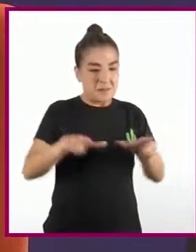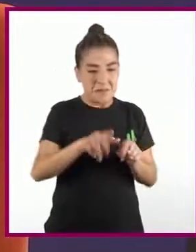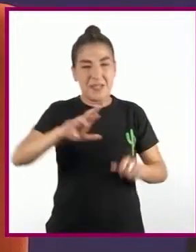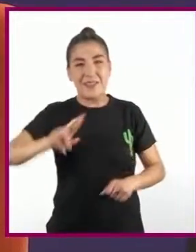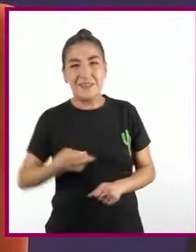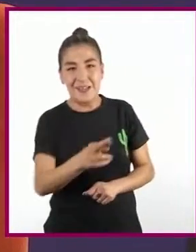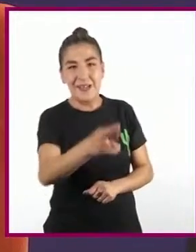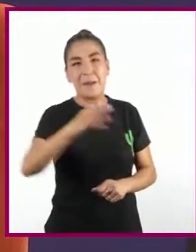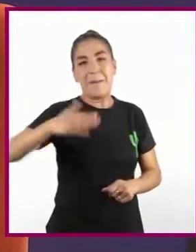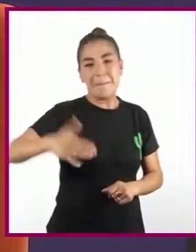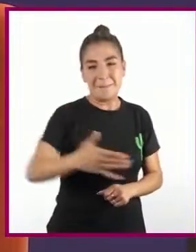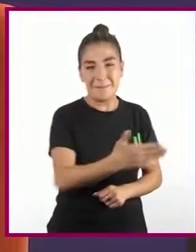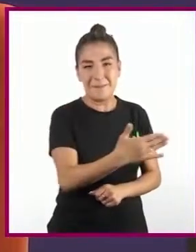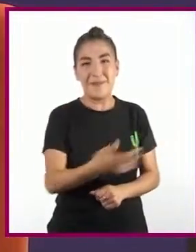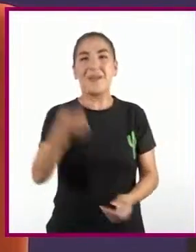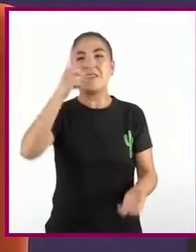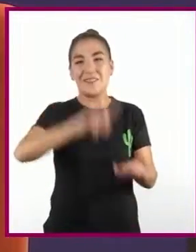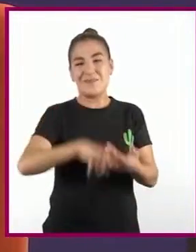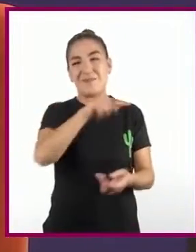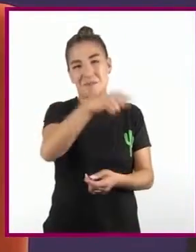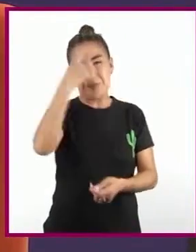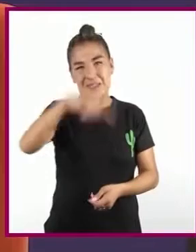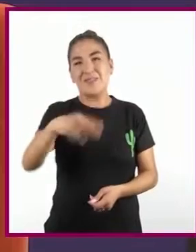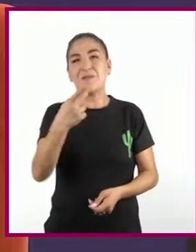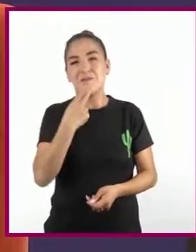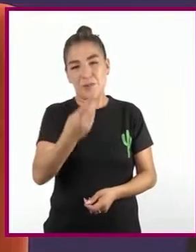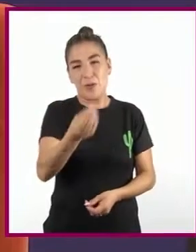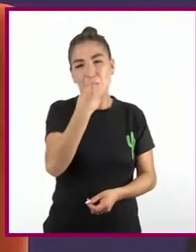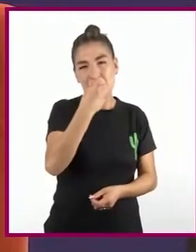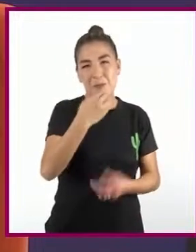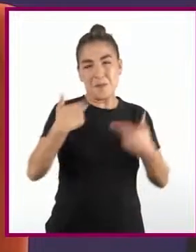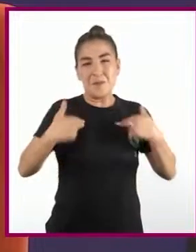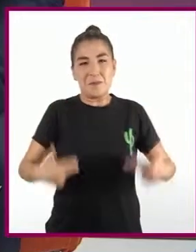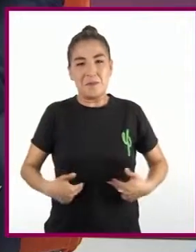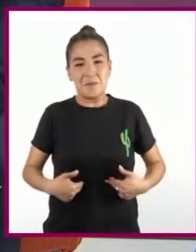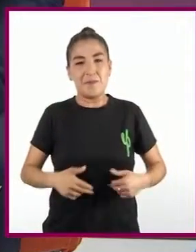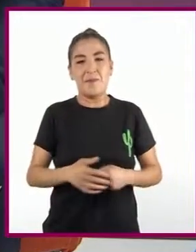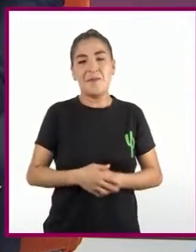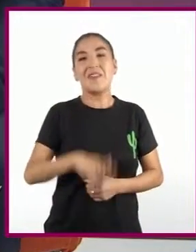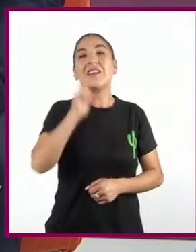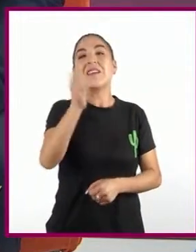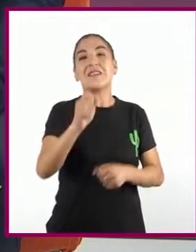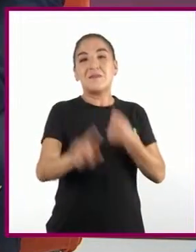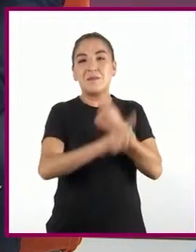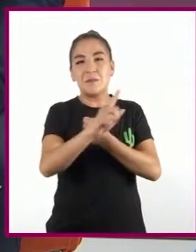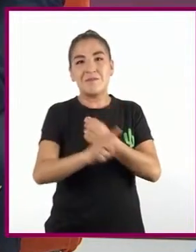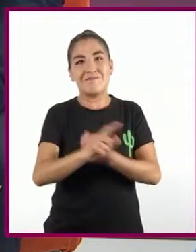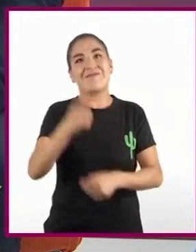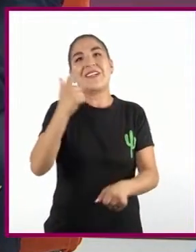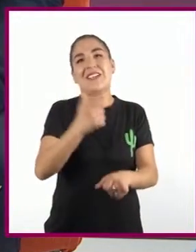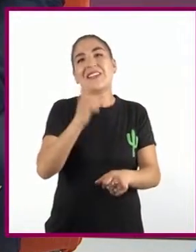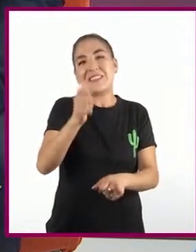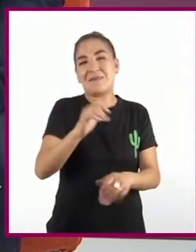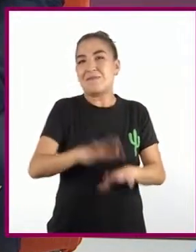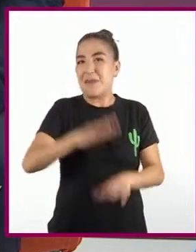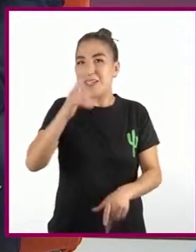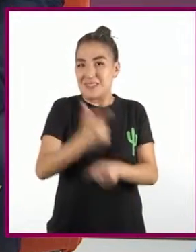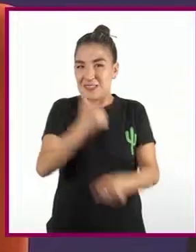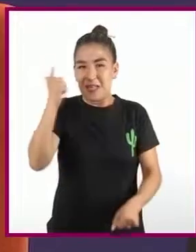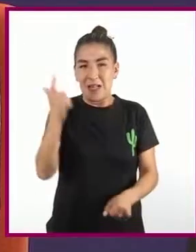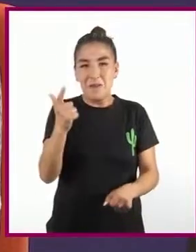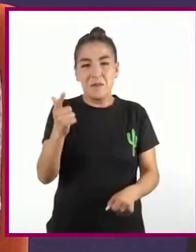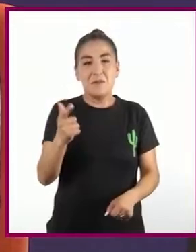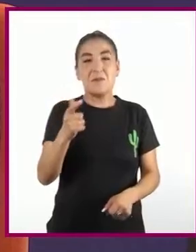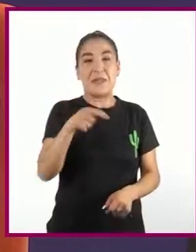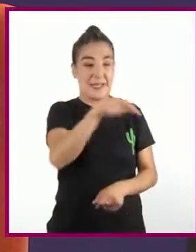hay peces y plantas que pueden ser de consumo humano, pues realmente creo que el problema es bastante grande. Porque difícilmente